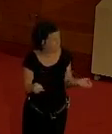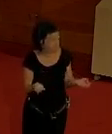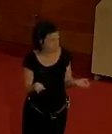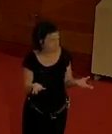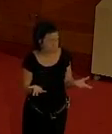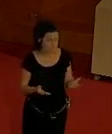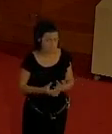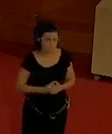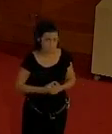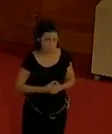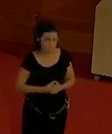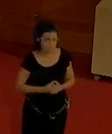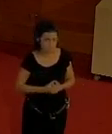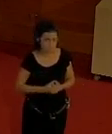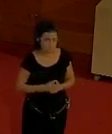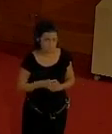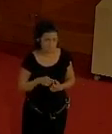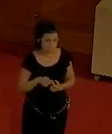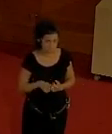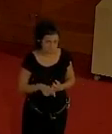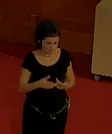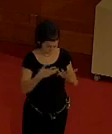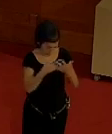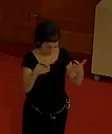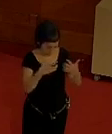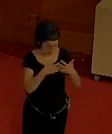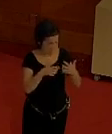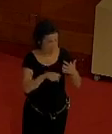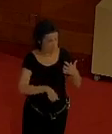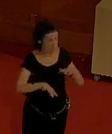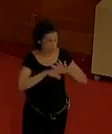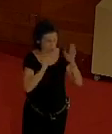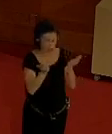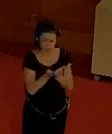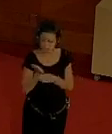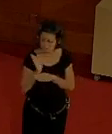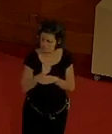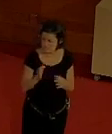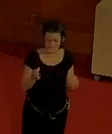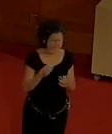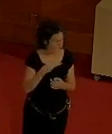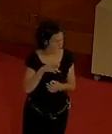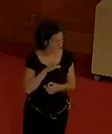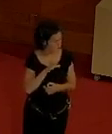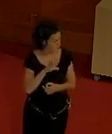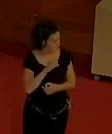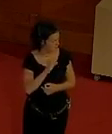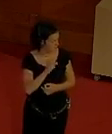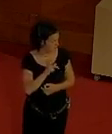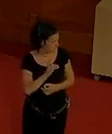global Qué representa es esa expresión Sur global Qué representa bricks O